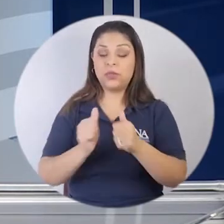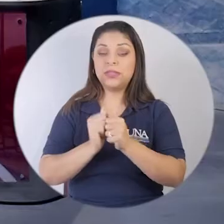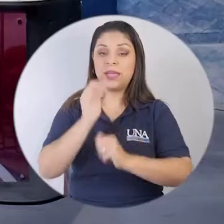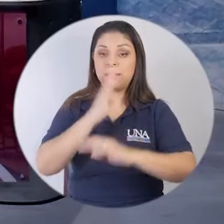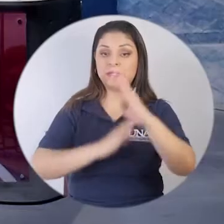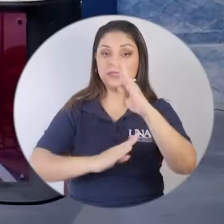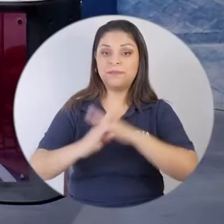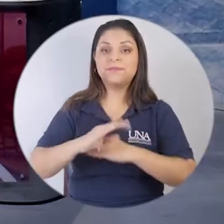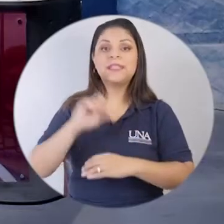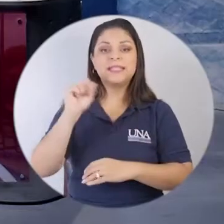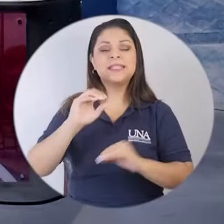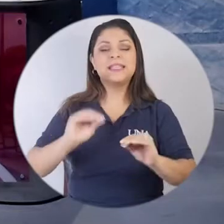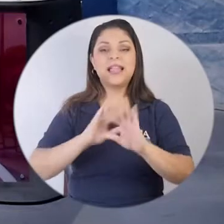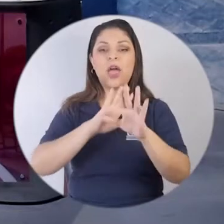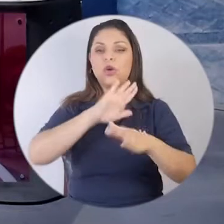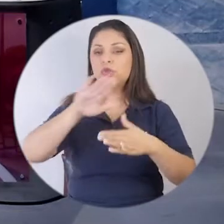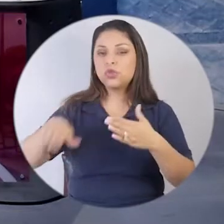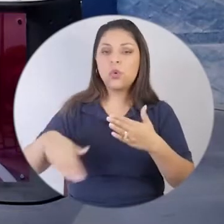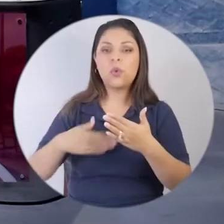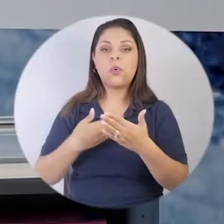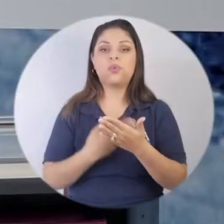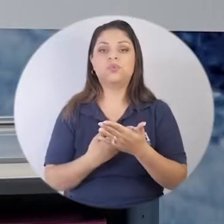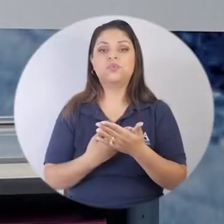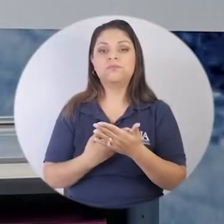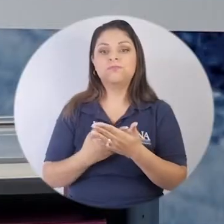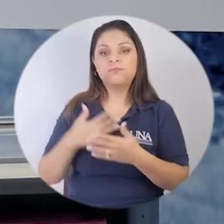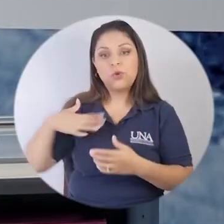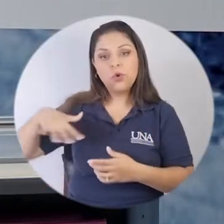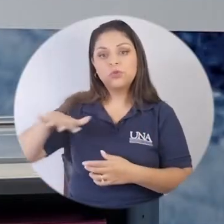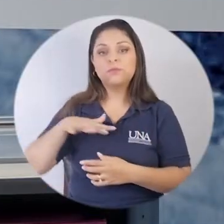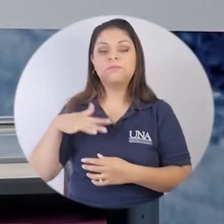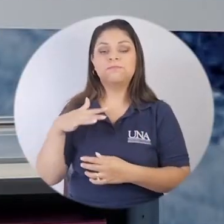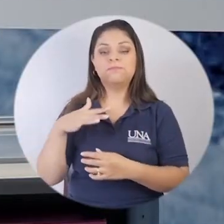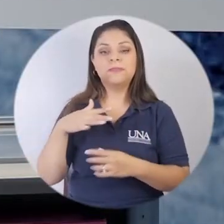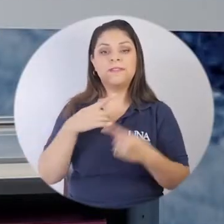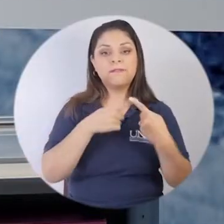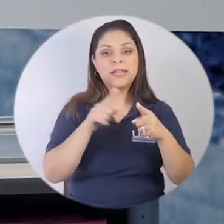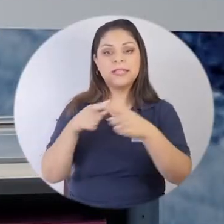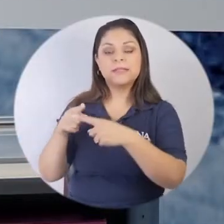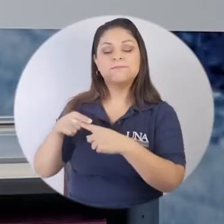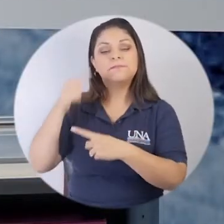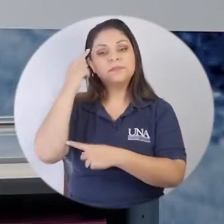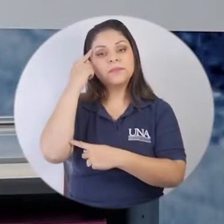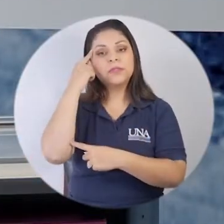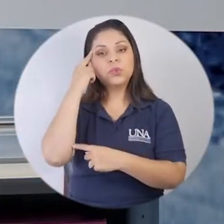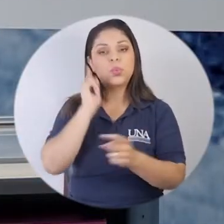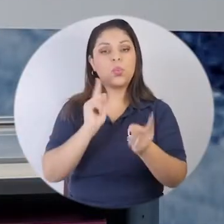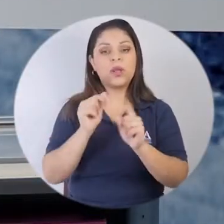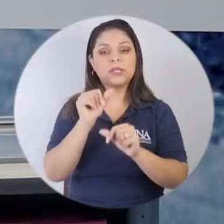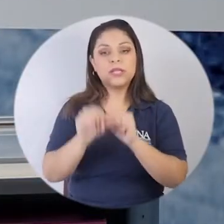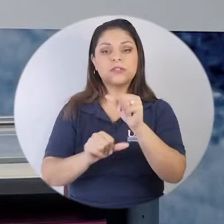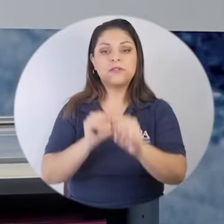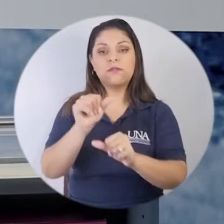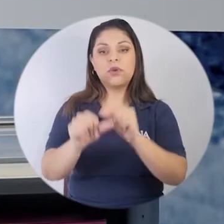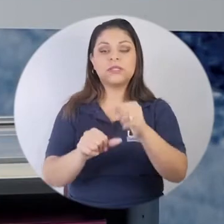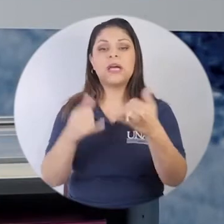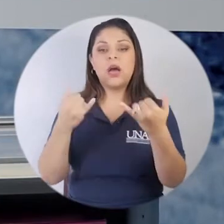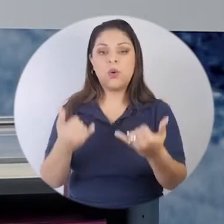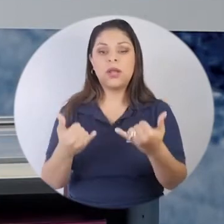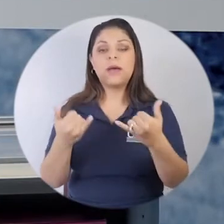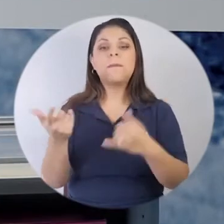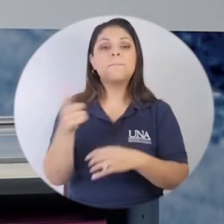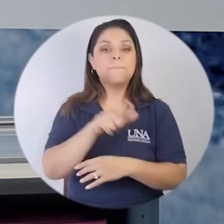Claro, todas las universidades y los diferentes programas ya estamos pensando, ¿verdad?, en cuáles son esos retos o esos esfuerzos que hay que realizar en